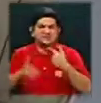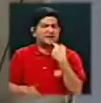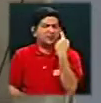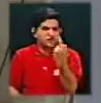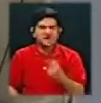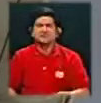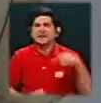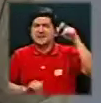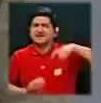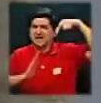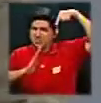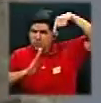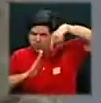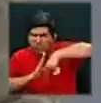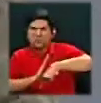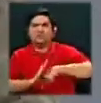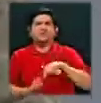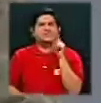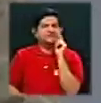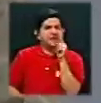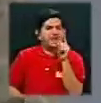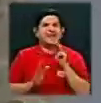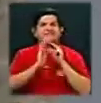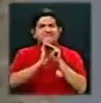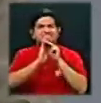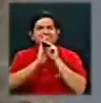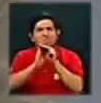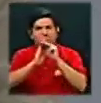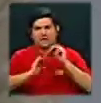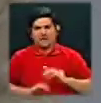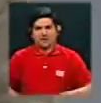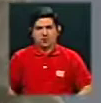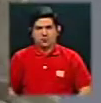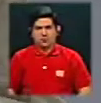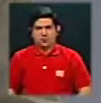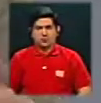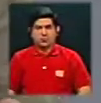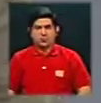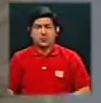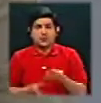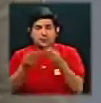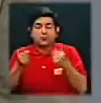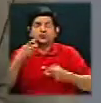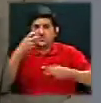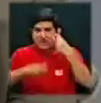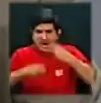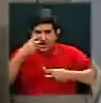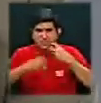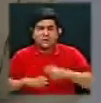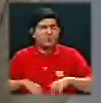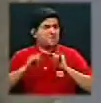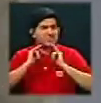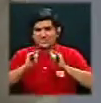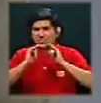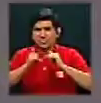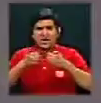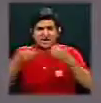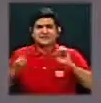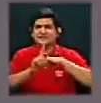que profundizar este modelo que estaría causando esos problemas de desigualdad y brecha